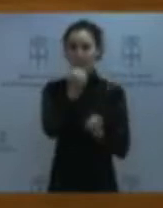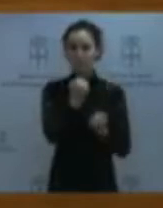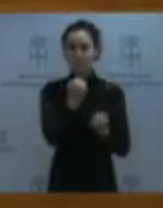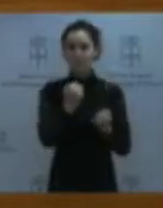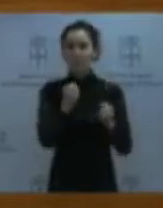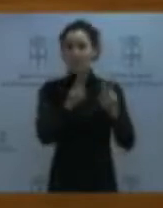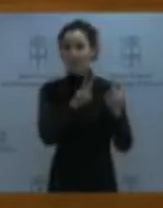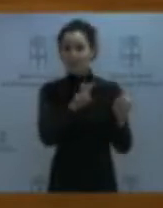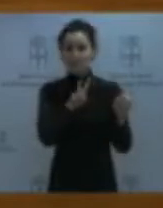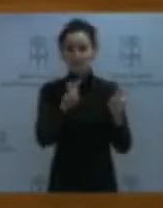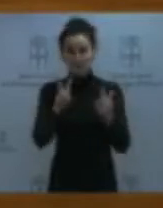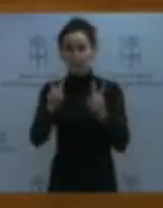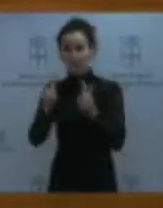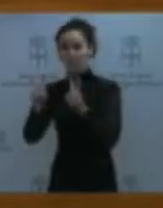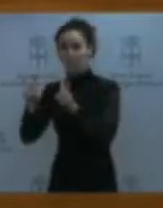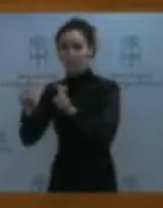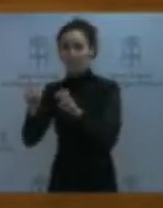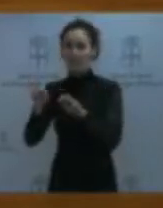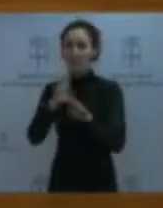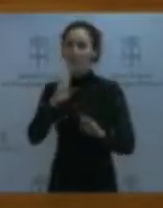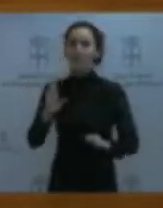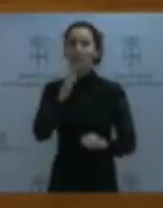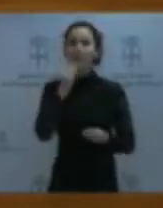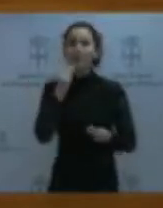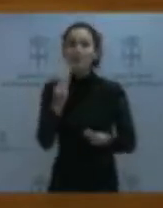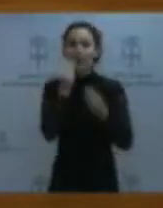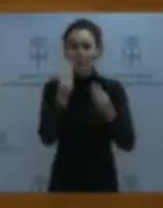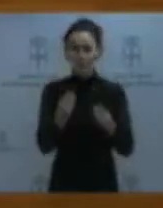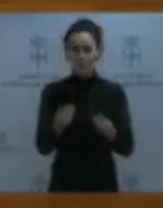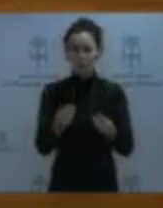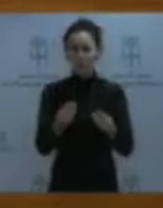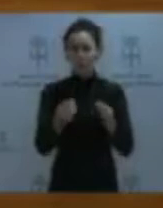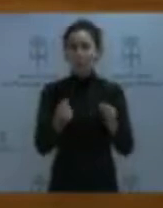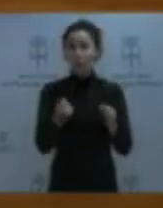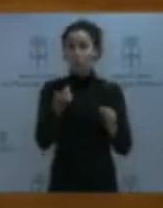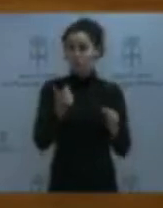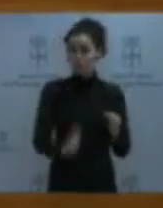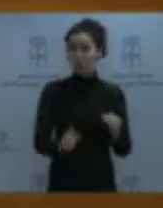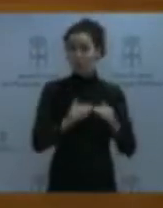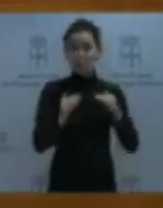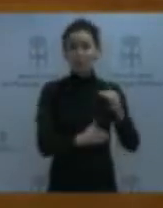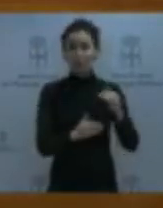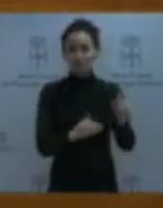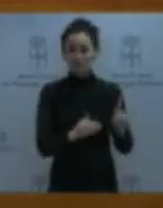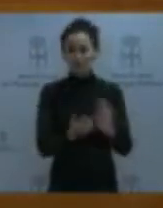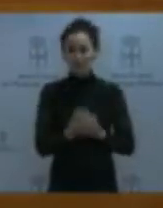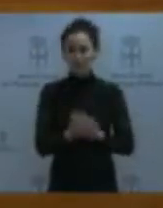cuestiones también, de alguna manera, han mejorado. No digo la diferencia en los salarios, luego me referiré,